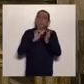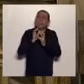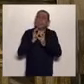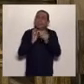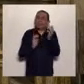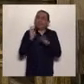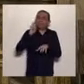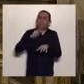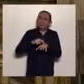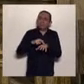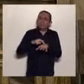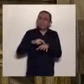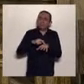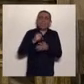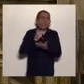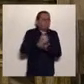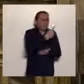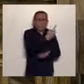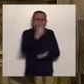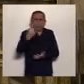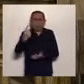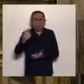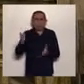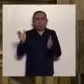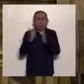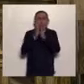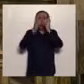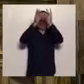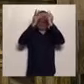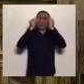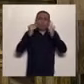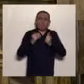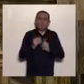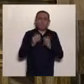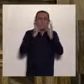Jesús resucitado esté con cada uno de ustedes. Y con tu espíritu.